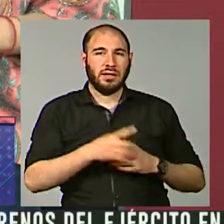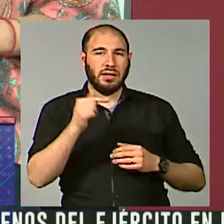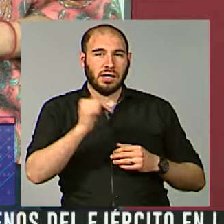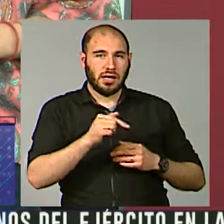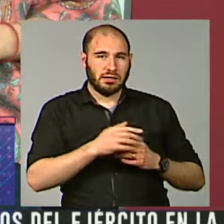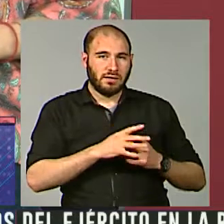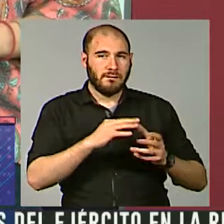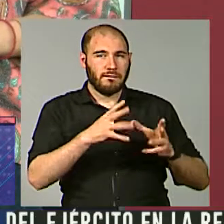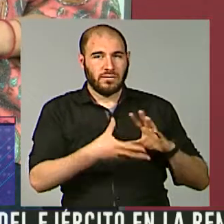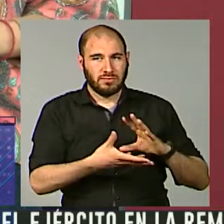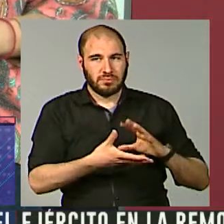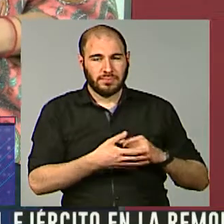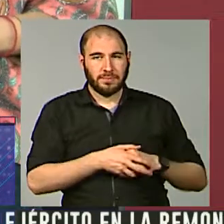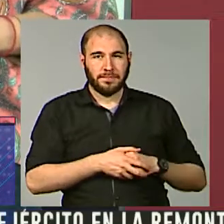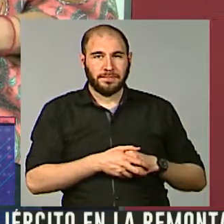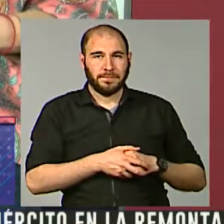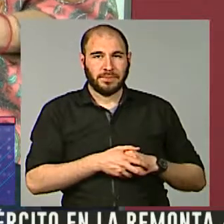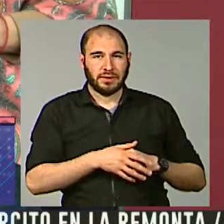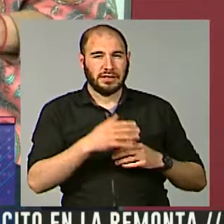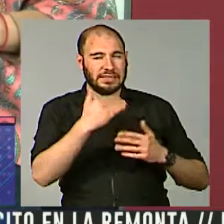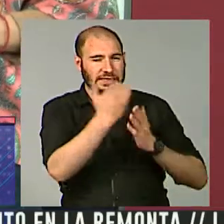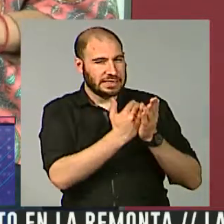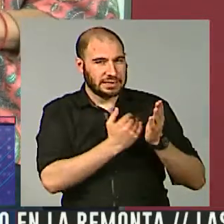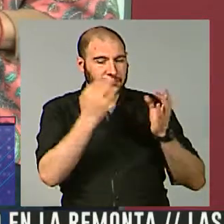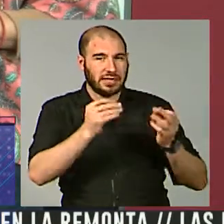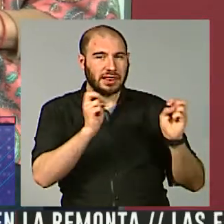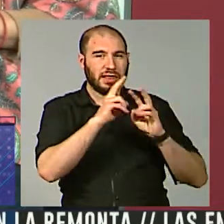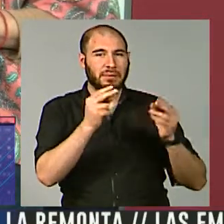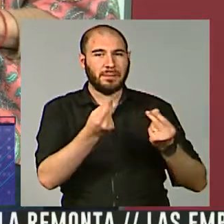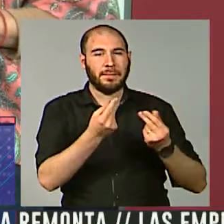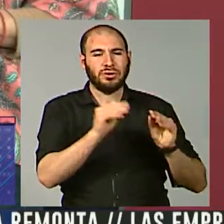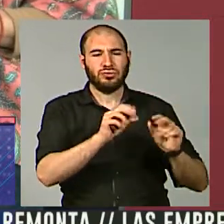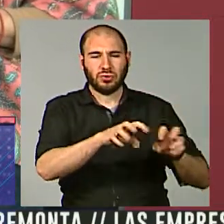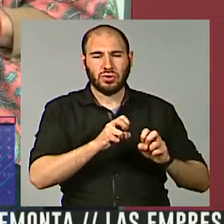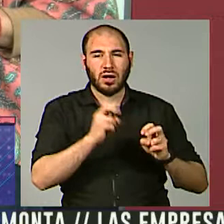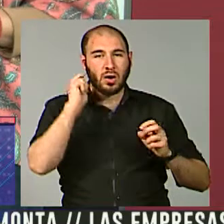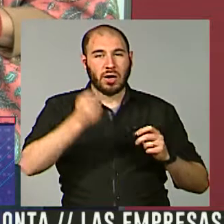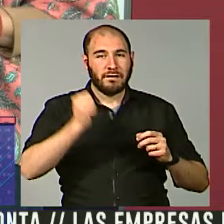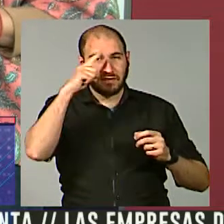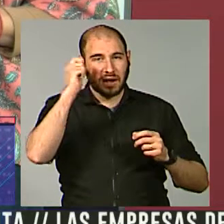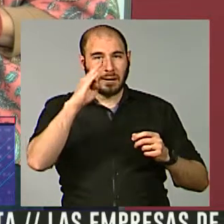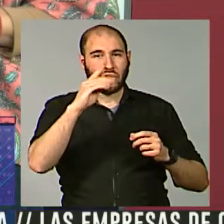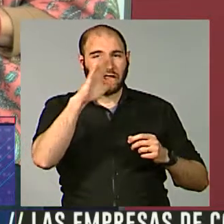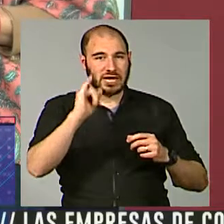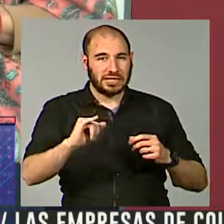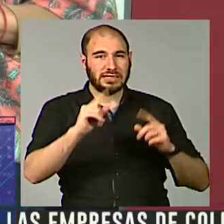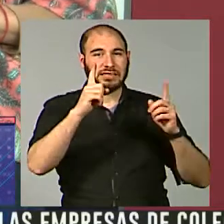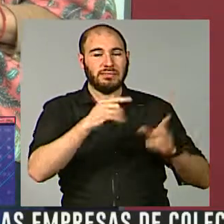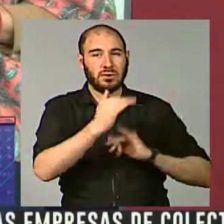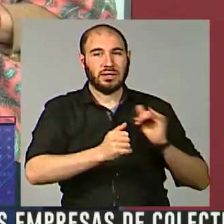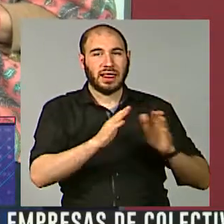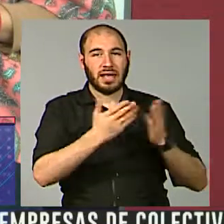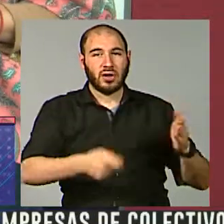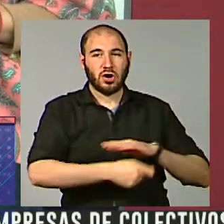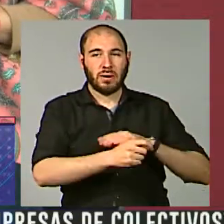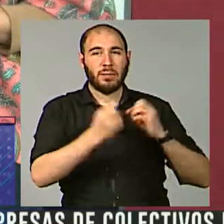de algún modo, desmenuzar lo que tiene que ver con esta causa de enriquecimiento ilícito a cargo del juez federal Luis Rodríguez. Pero también tenemos que hablar del diario de